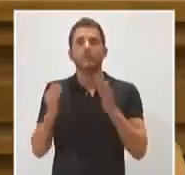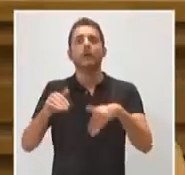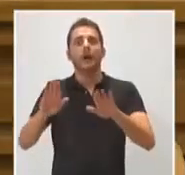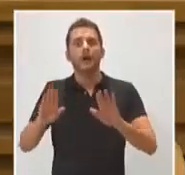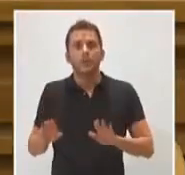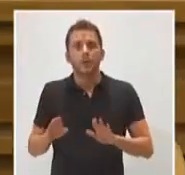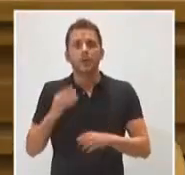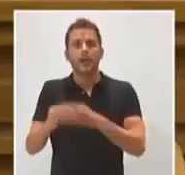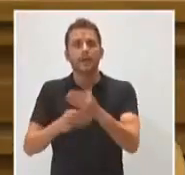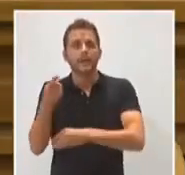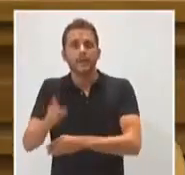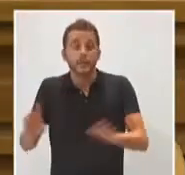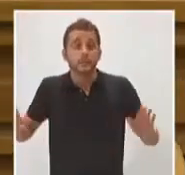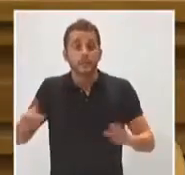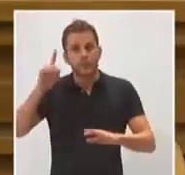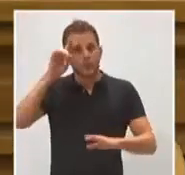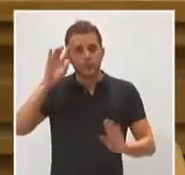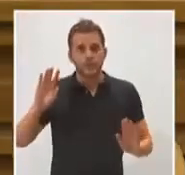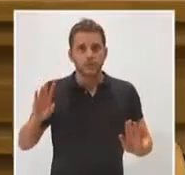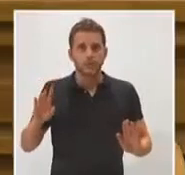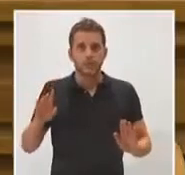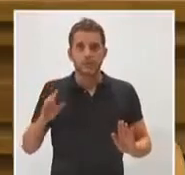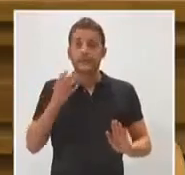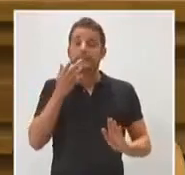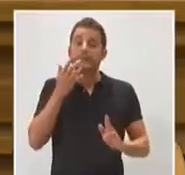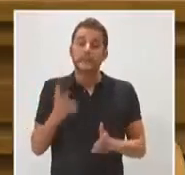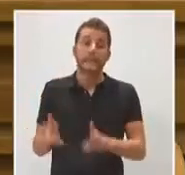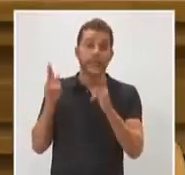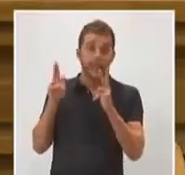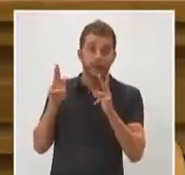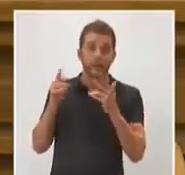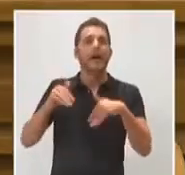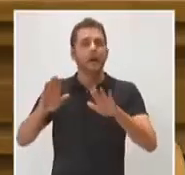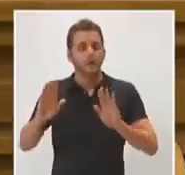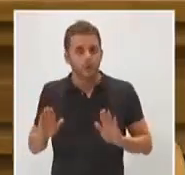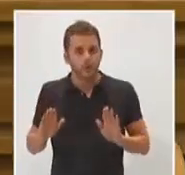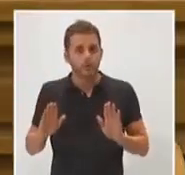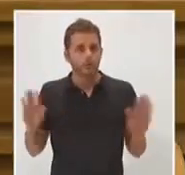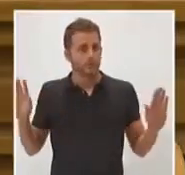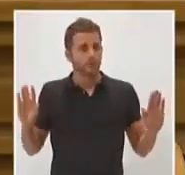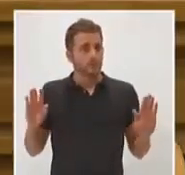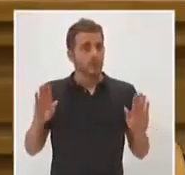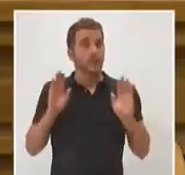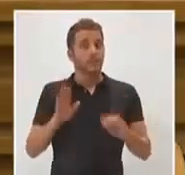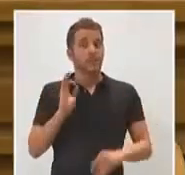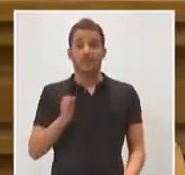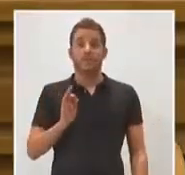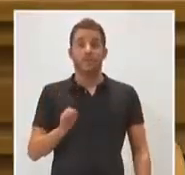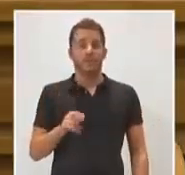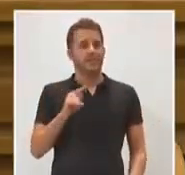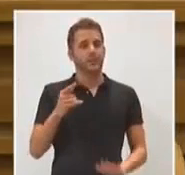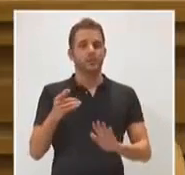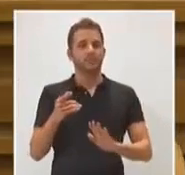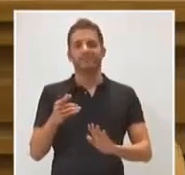la habían hecho no sé si le dejaban si le dejaban a lo mejor pero lo que sí es cierto es que esto no se puede discutir